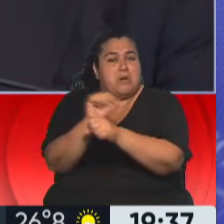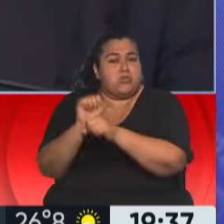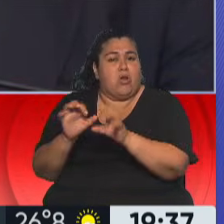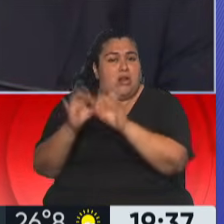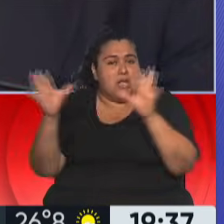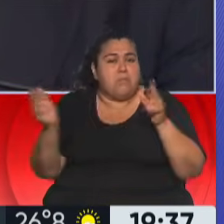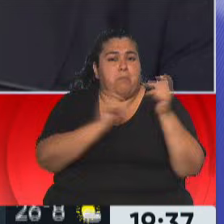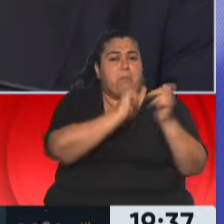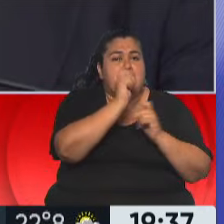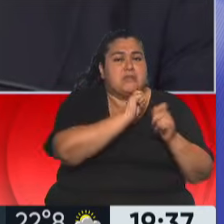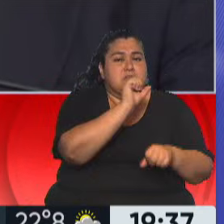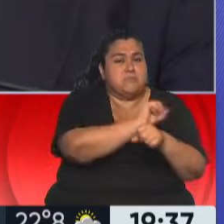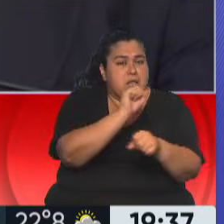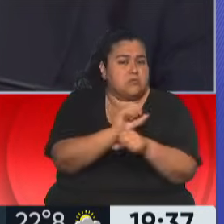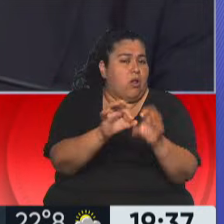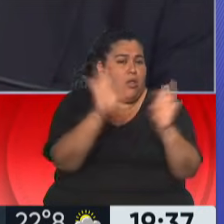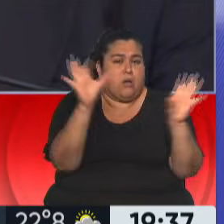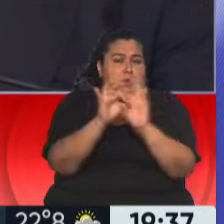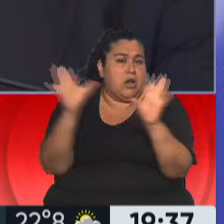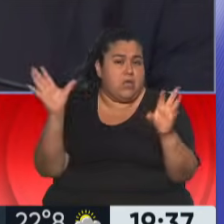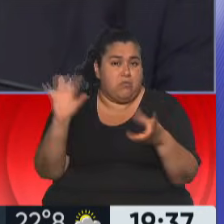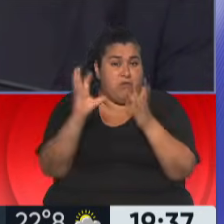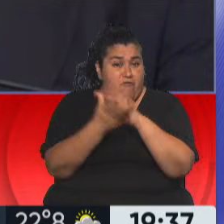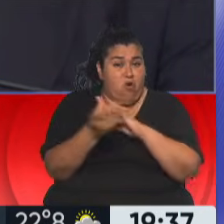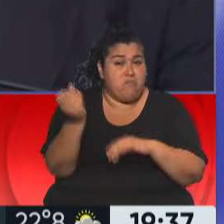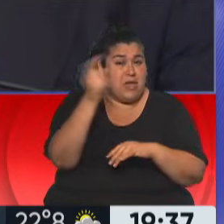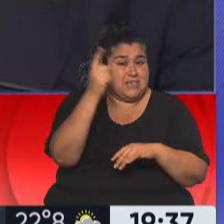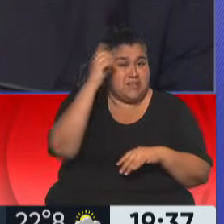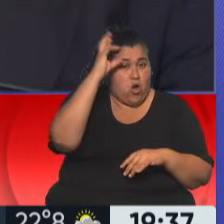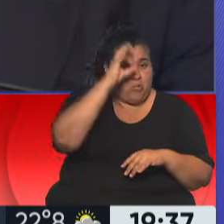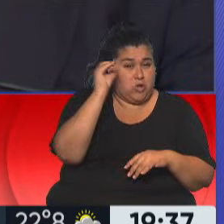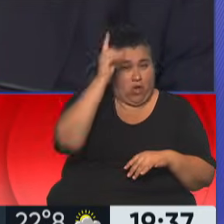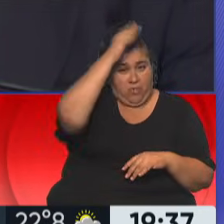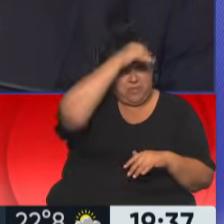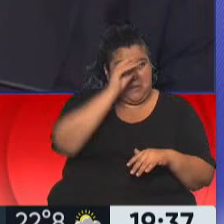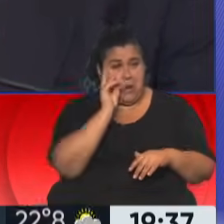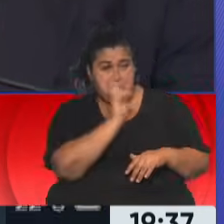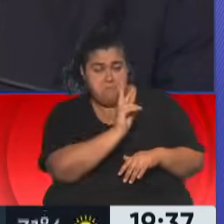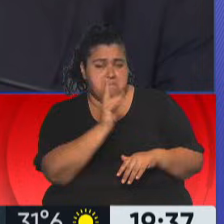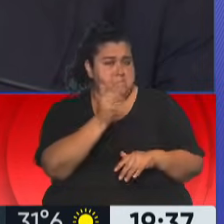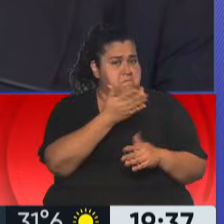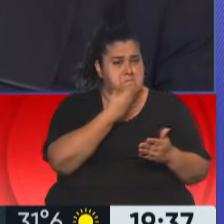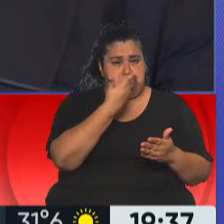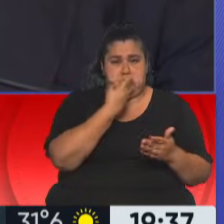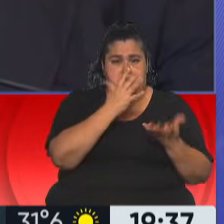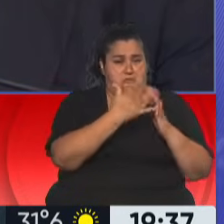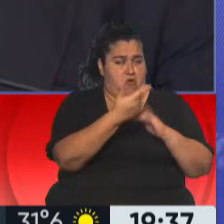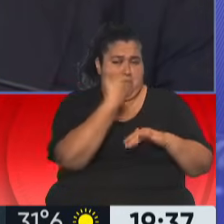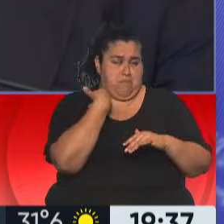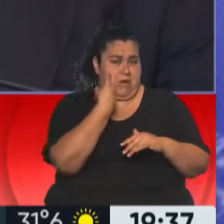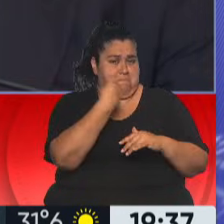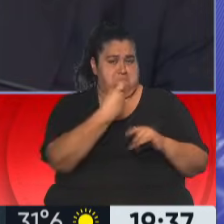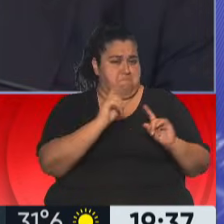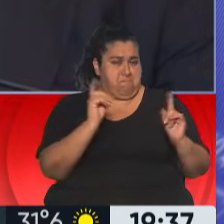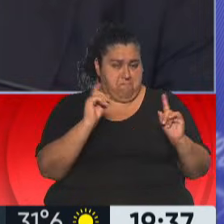etcétera. No parece estar en las intenciones de Trump, según vimos en la conferencia de prensa. María, Daniel. Dani. Cómo no.